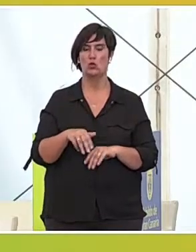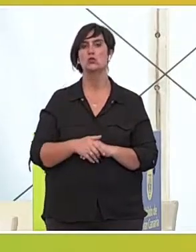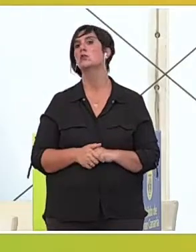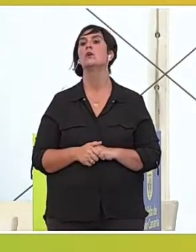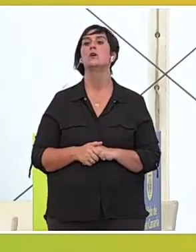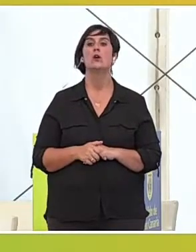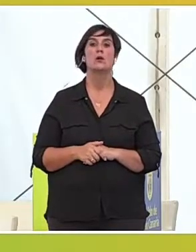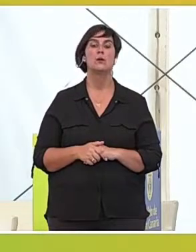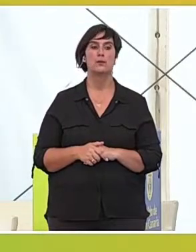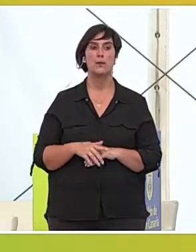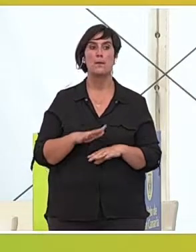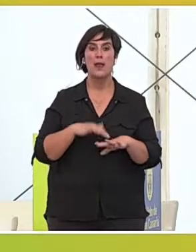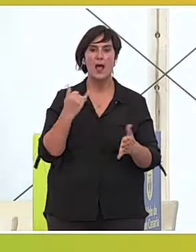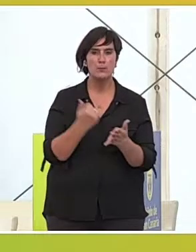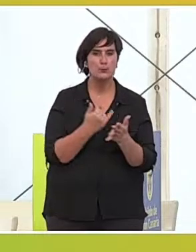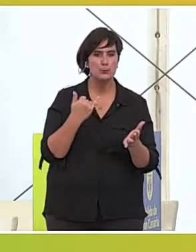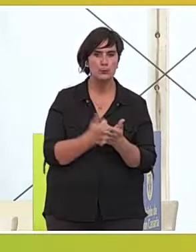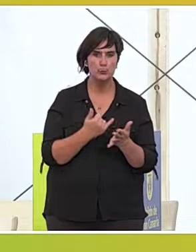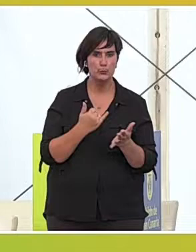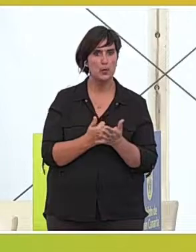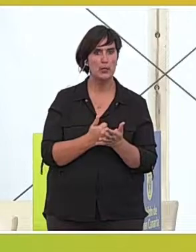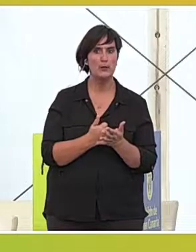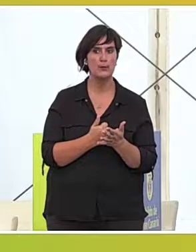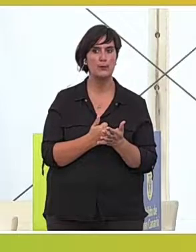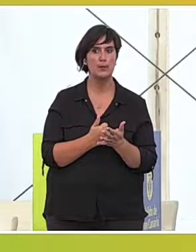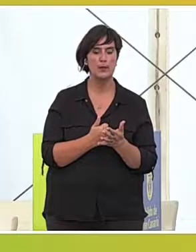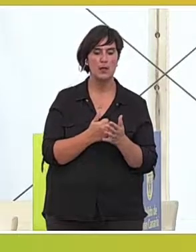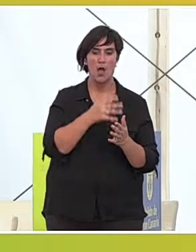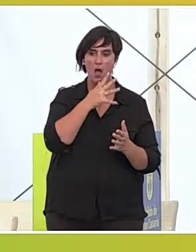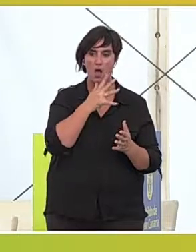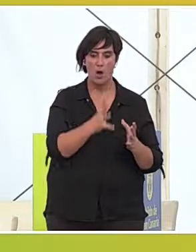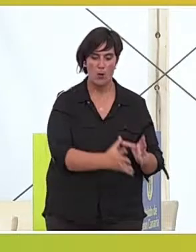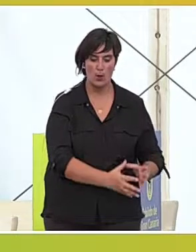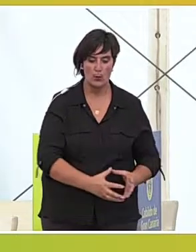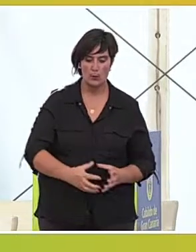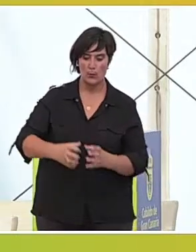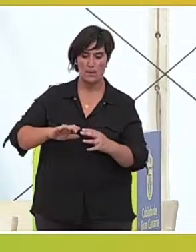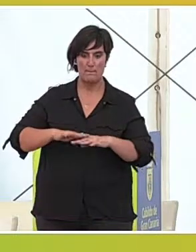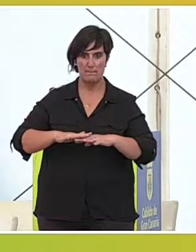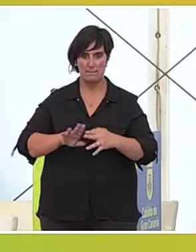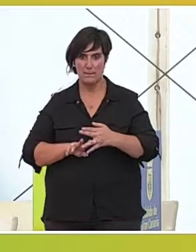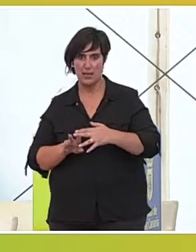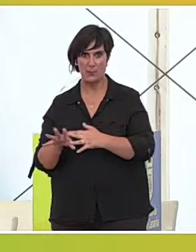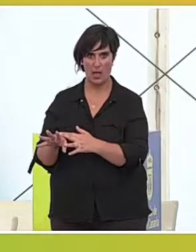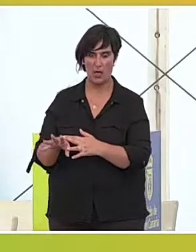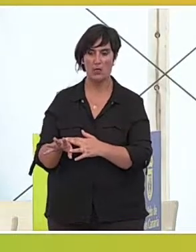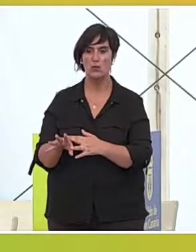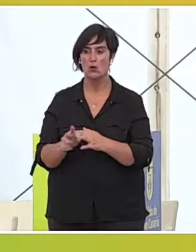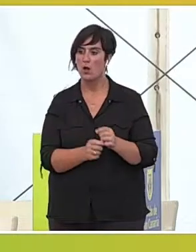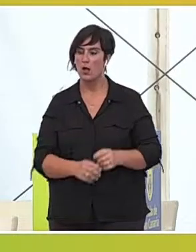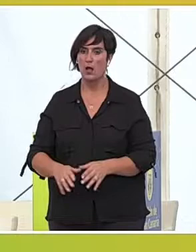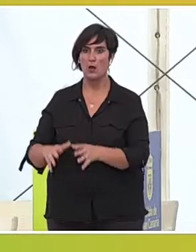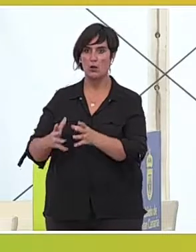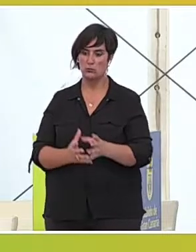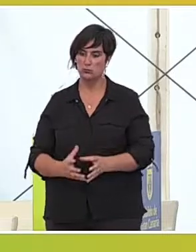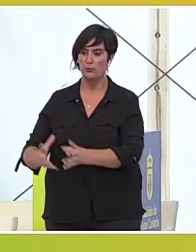para probar el concepto de sacar el agua permeado a los 400 y